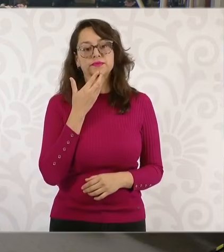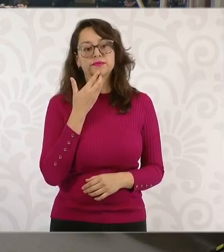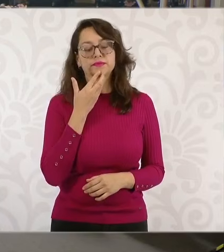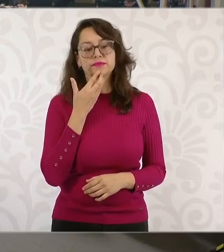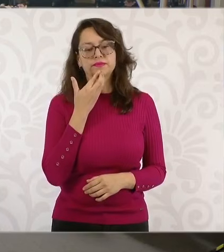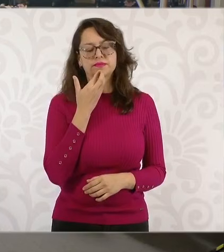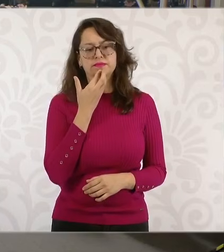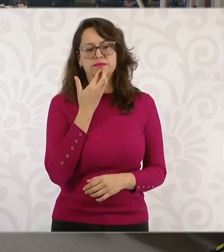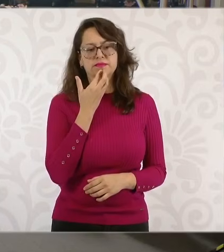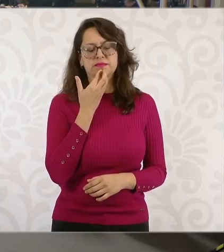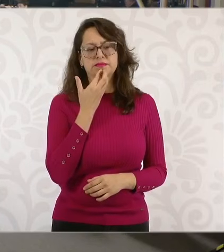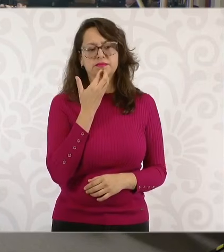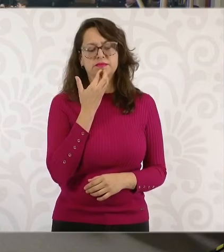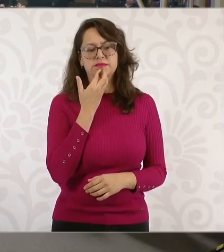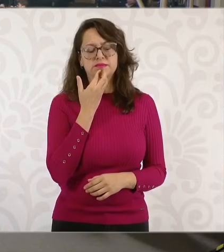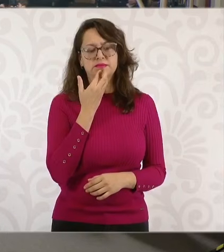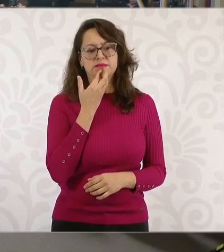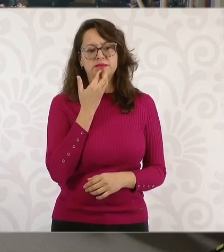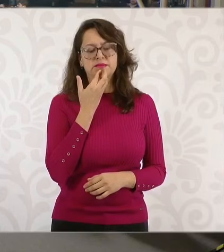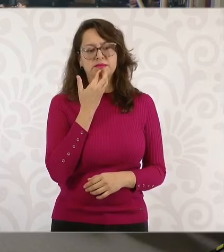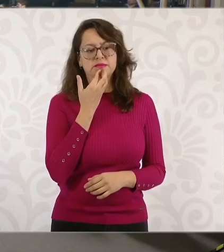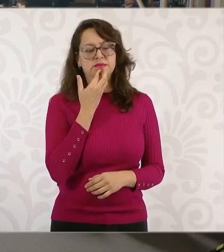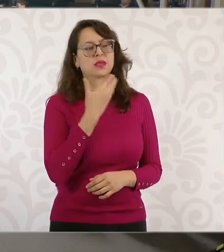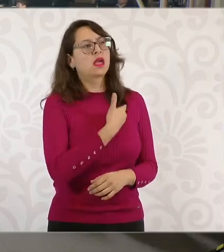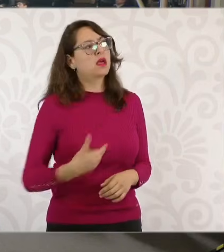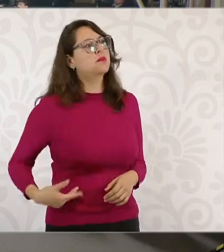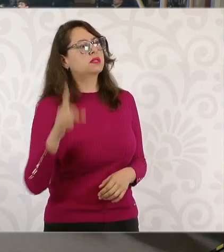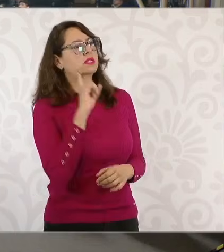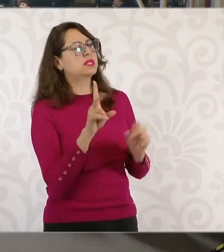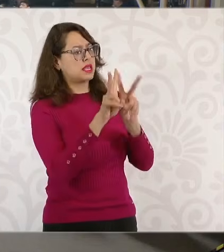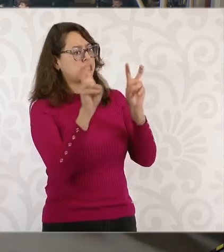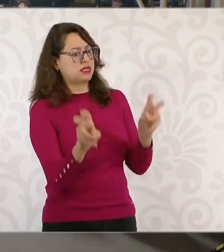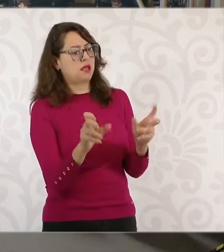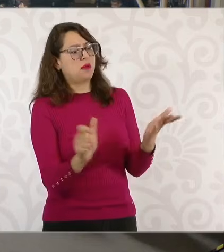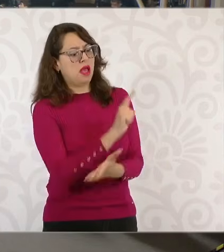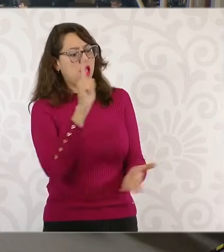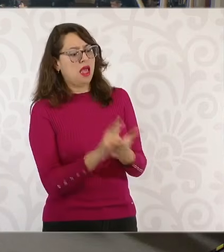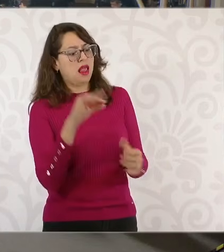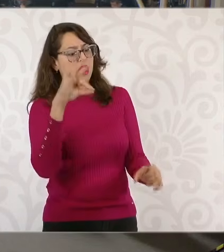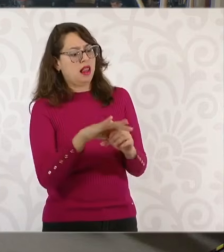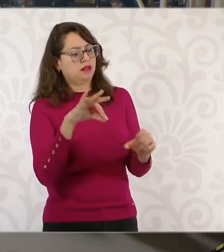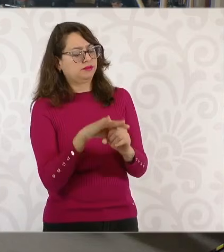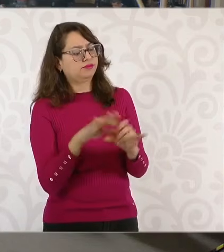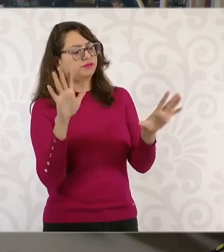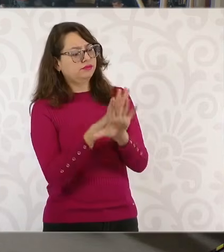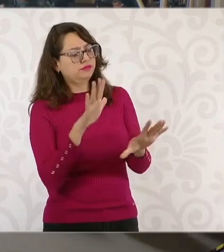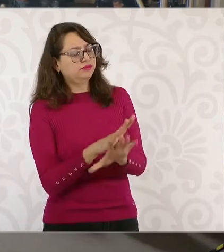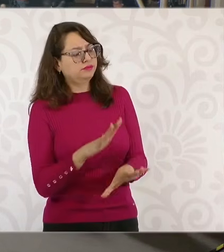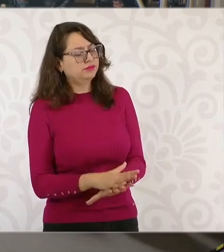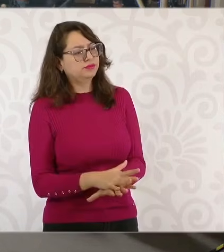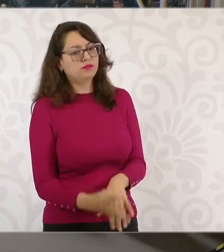Presidenta, sobre la reforma electoral, este comunicado que usted mencionaba, una especie de exhorto de estos 4 jóvenes